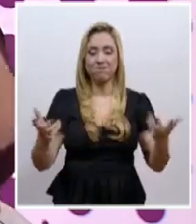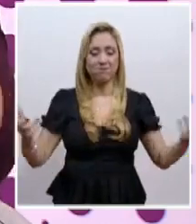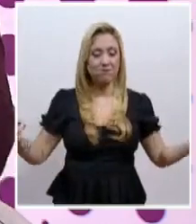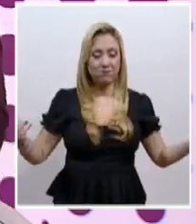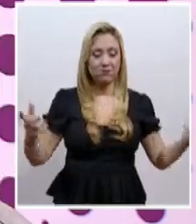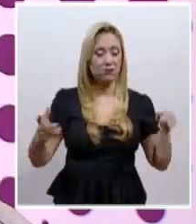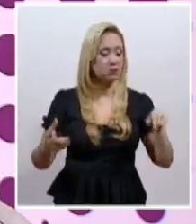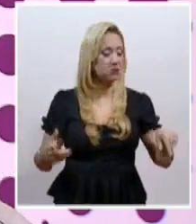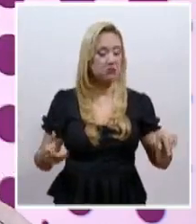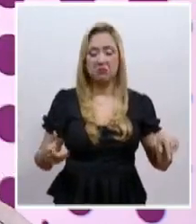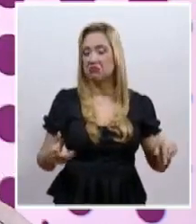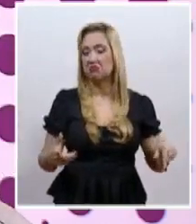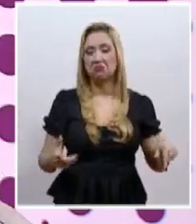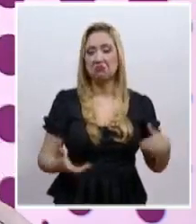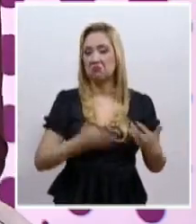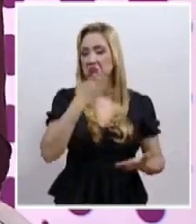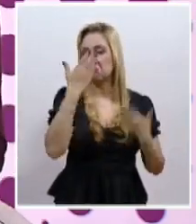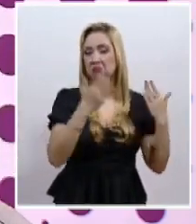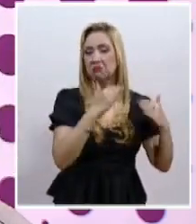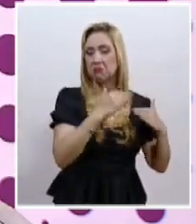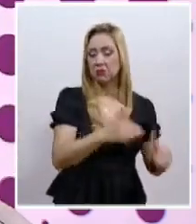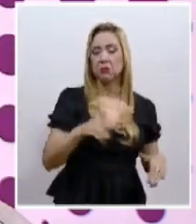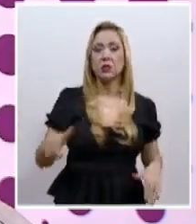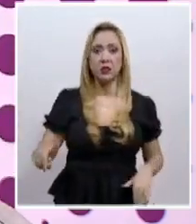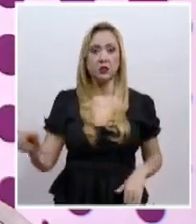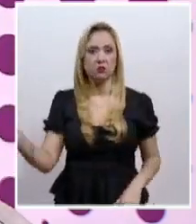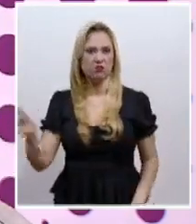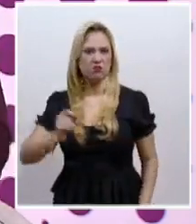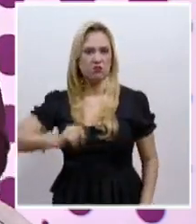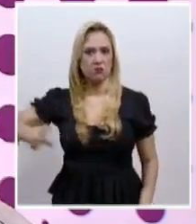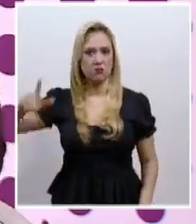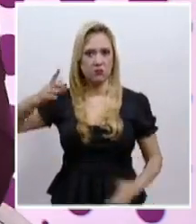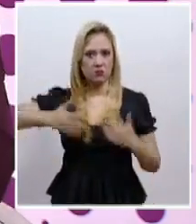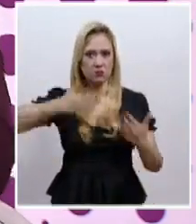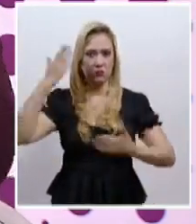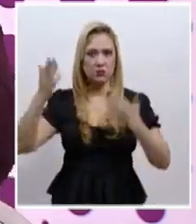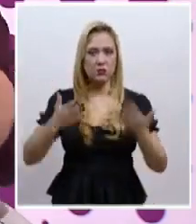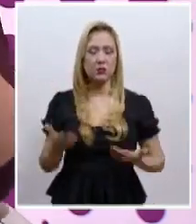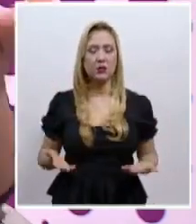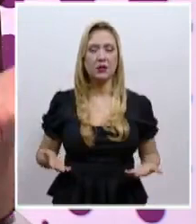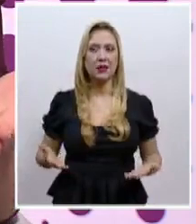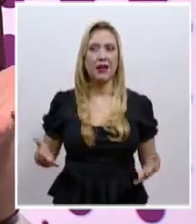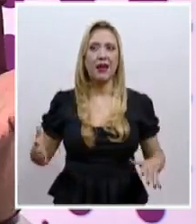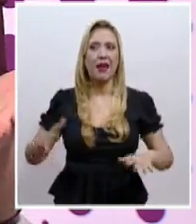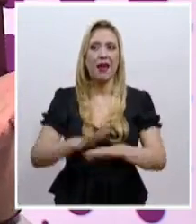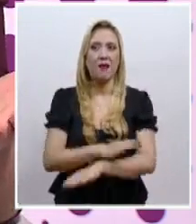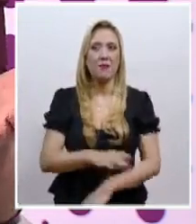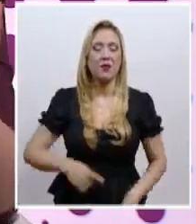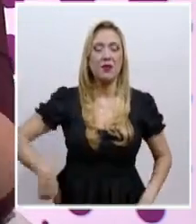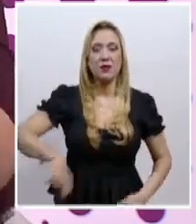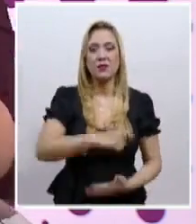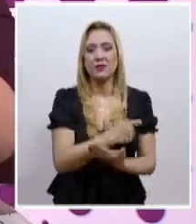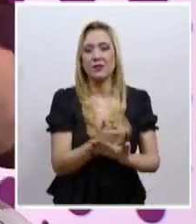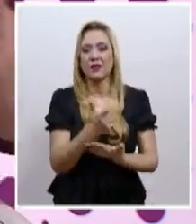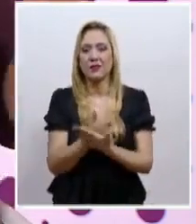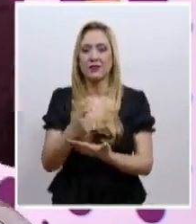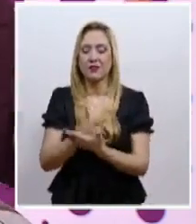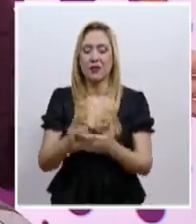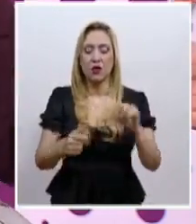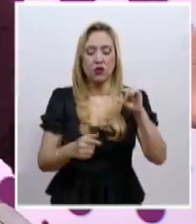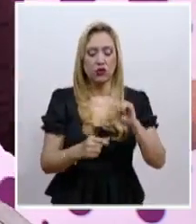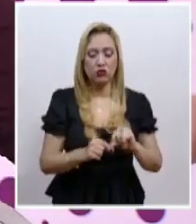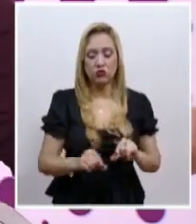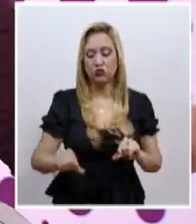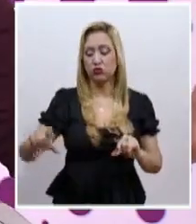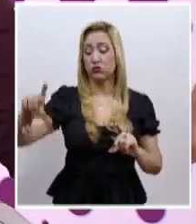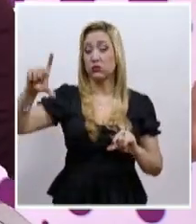especialización y las que no, eso implica que puede haber un cambio, un sesgo en la estructura de todos los salarios para que las personas